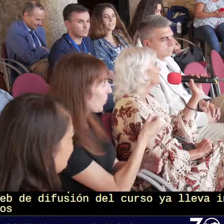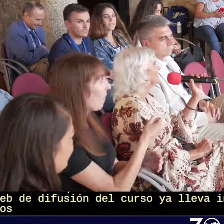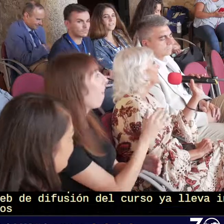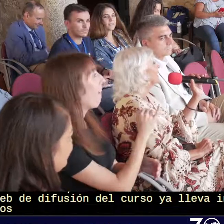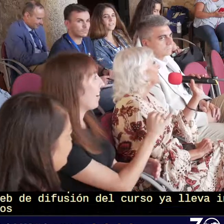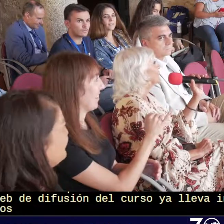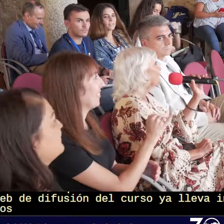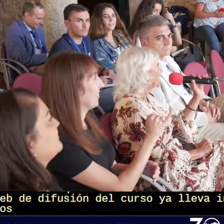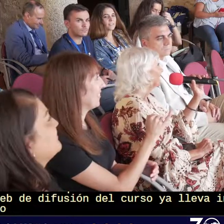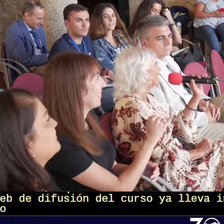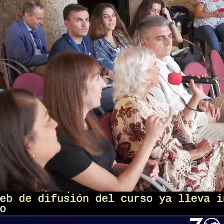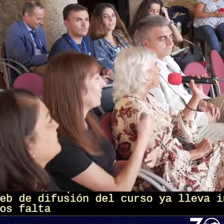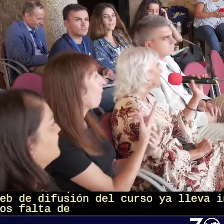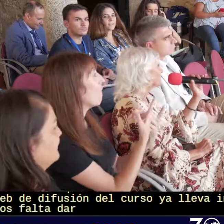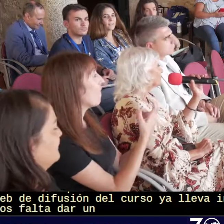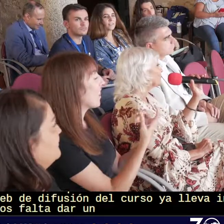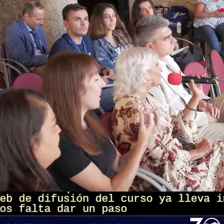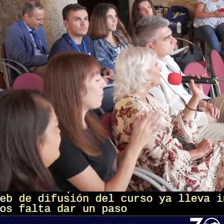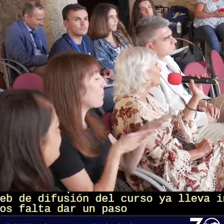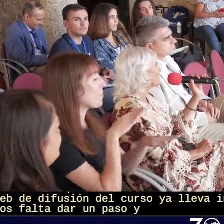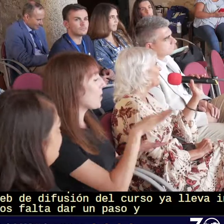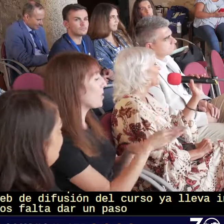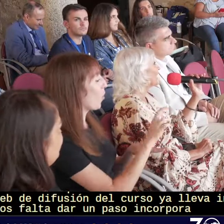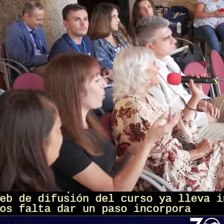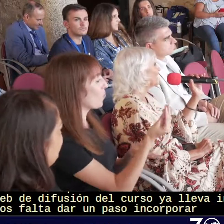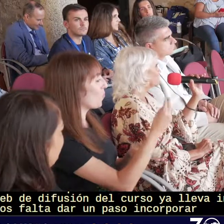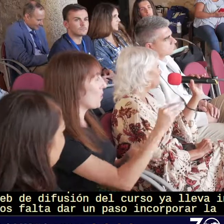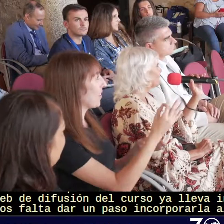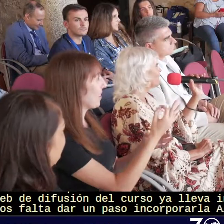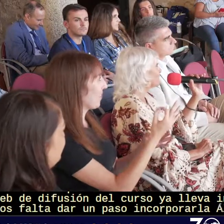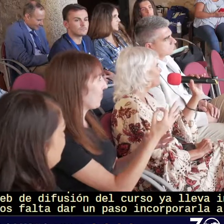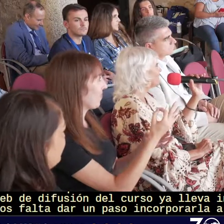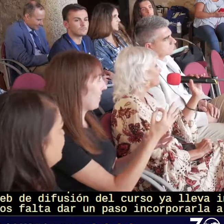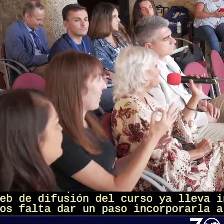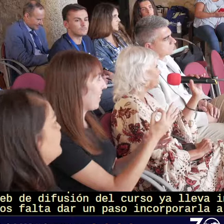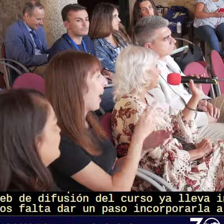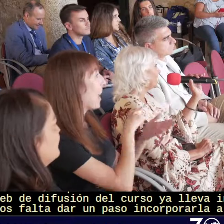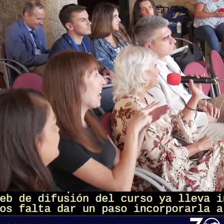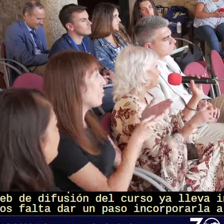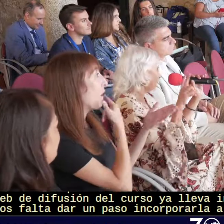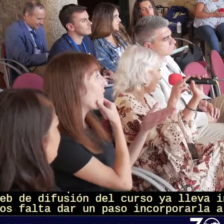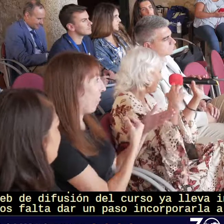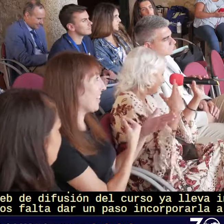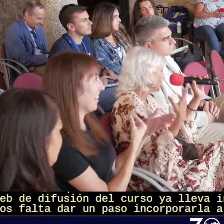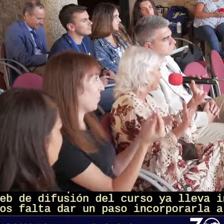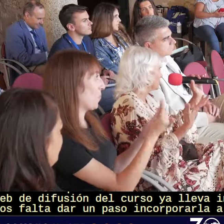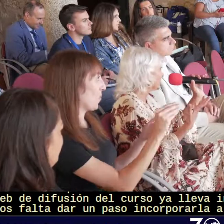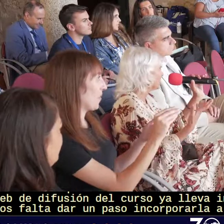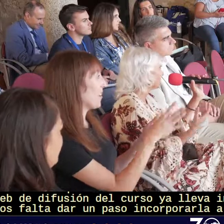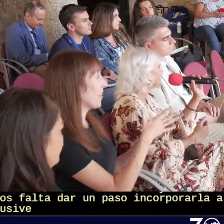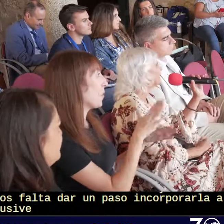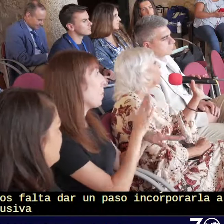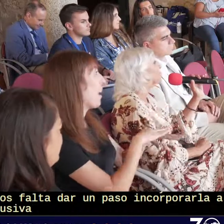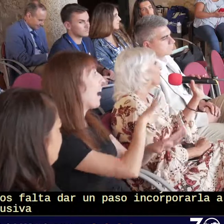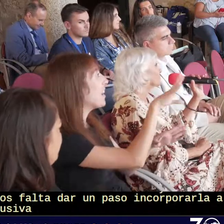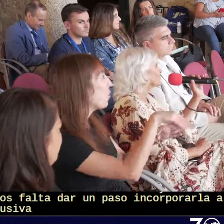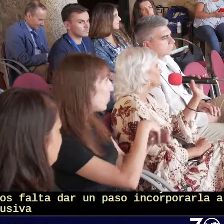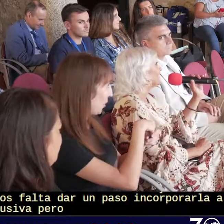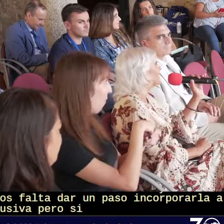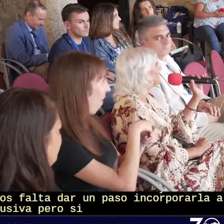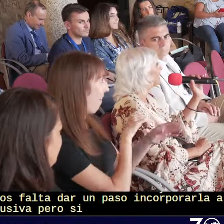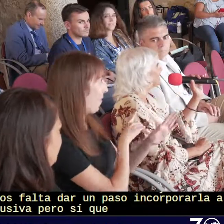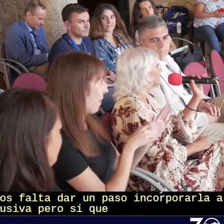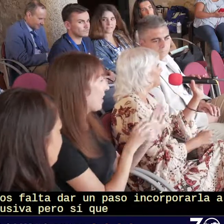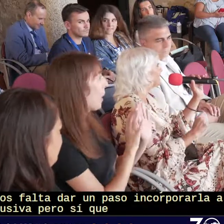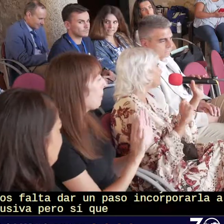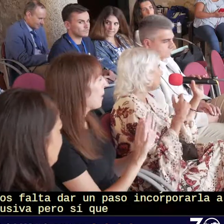sisno falta dar un paso incorporar la lectura fácil y sería inclusiva Pero sí